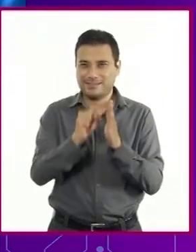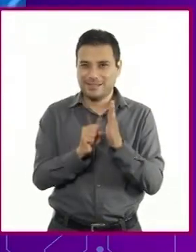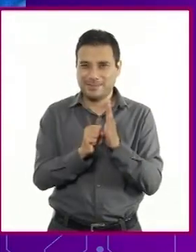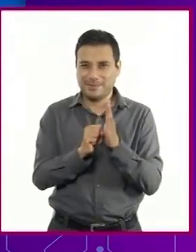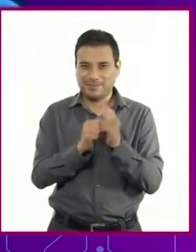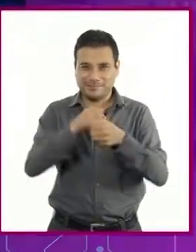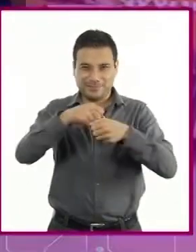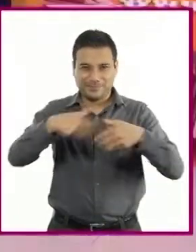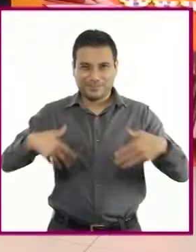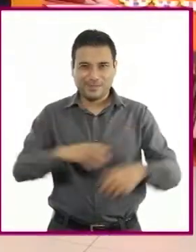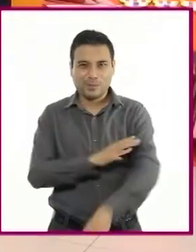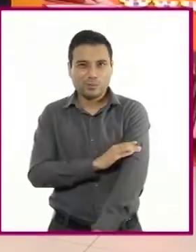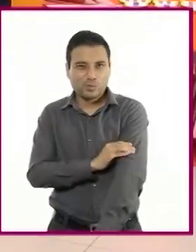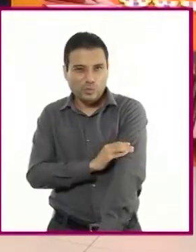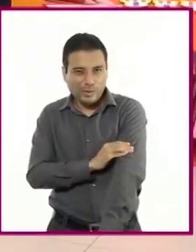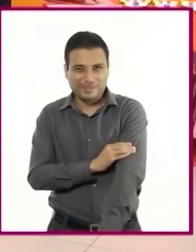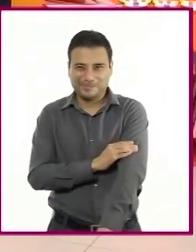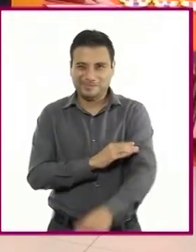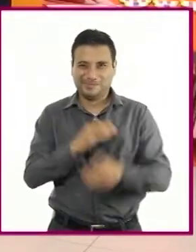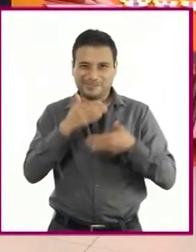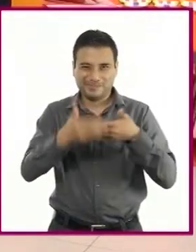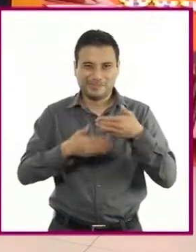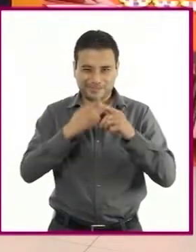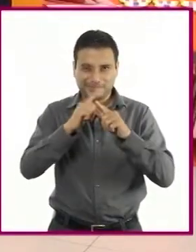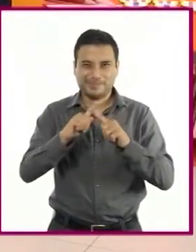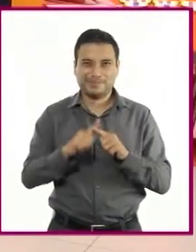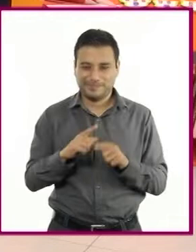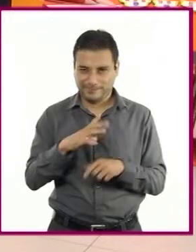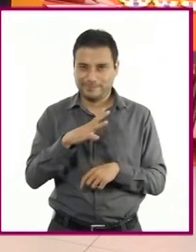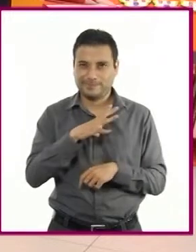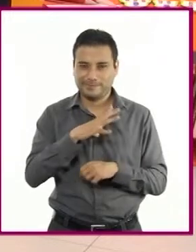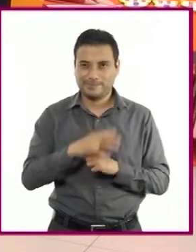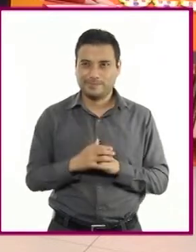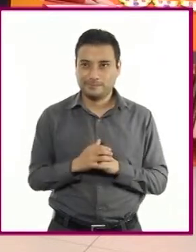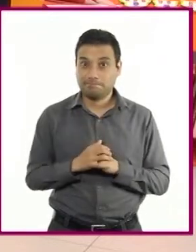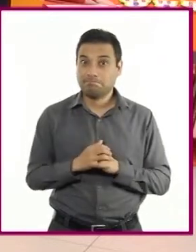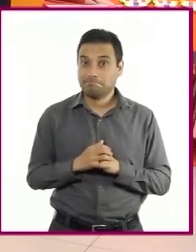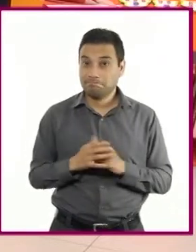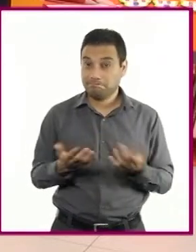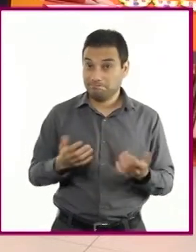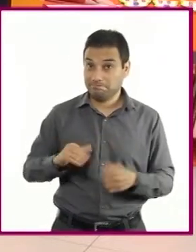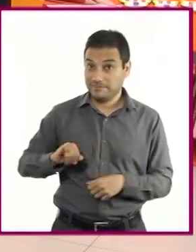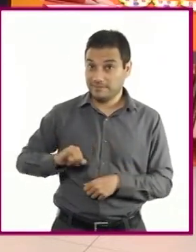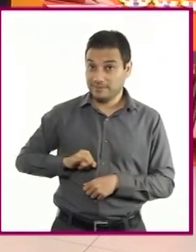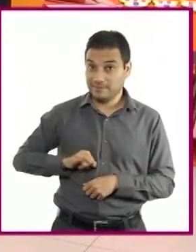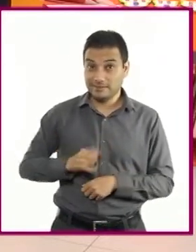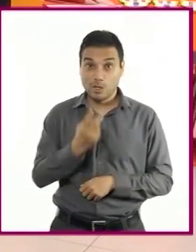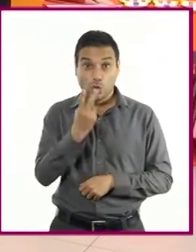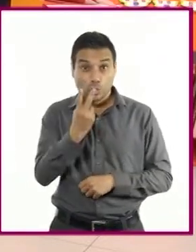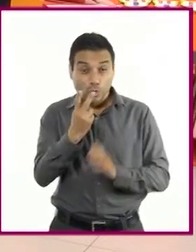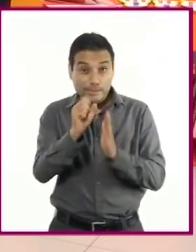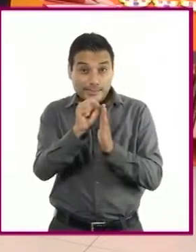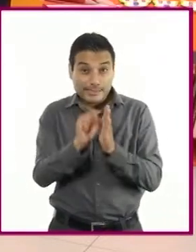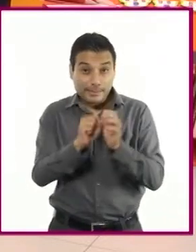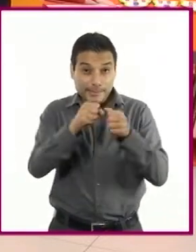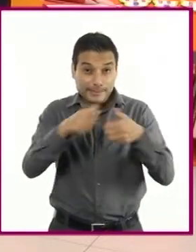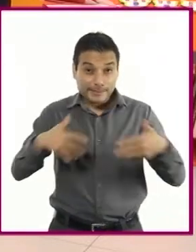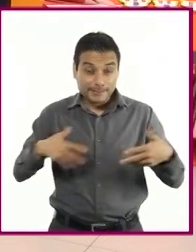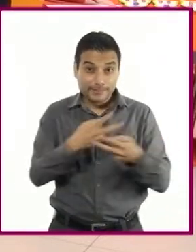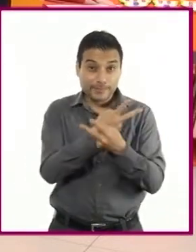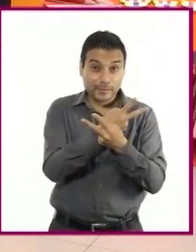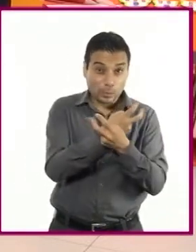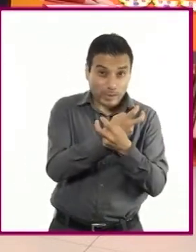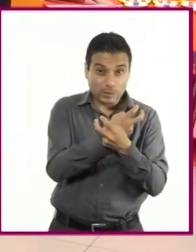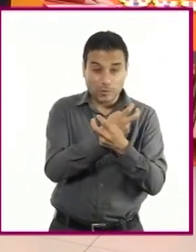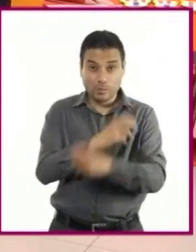encontramos los músculos y tendones. Es interesante que de dos sistemas como el óseo y el muscular